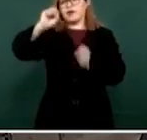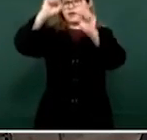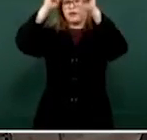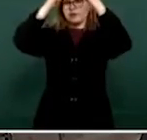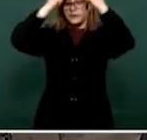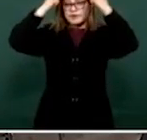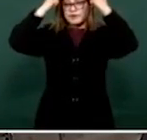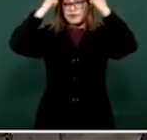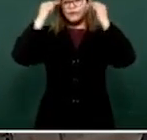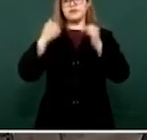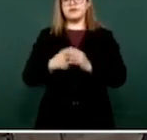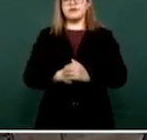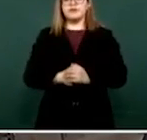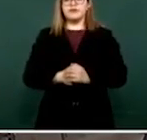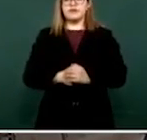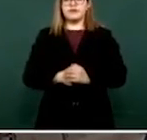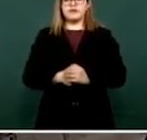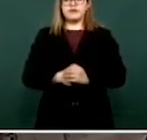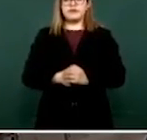Va a